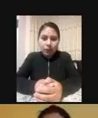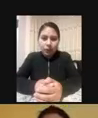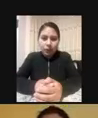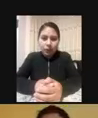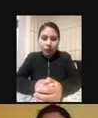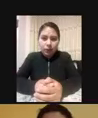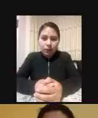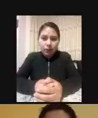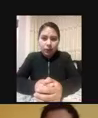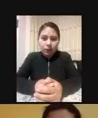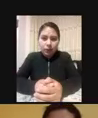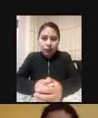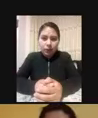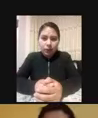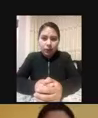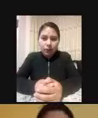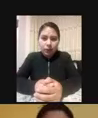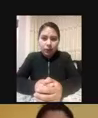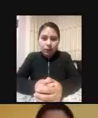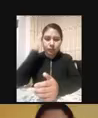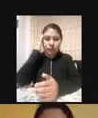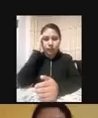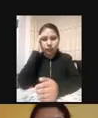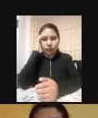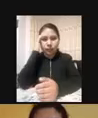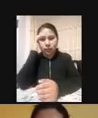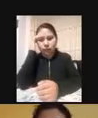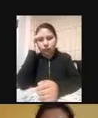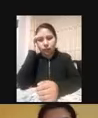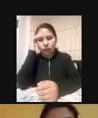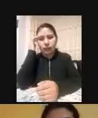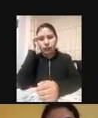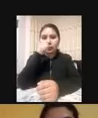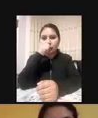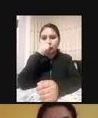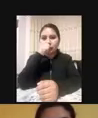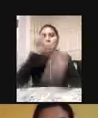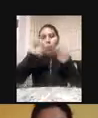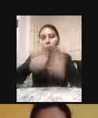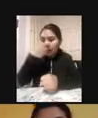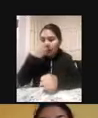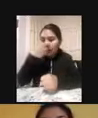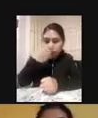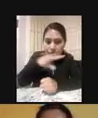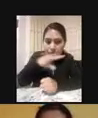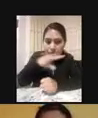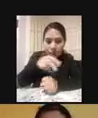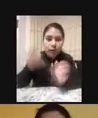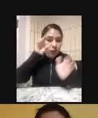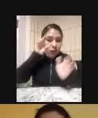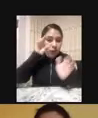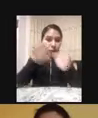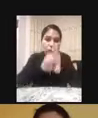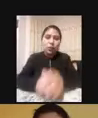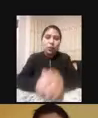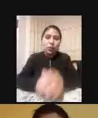Bien, continuando acá con la parte sensorial, seguimos viendo aquí imágenes, obviamente el uso de las botellitas, la